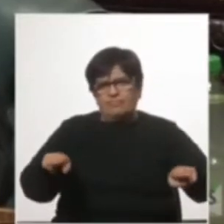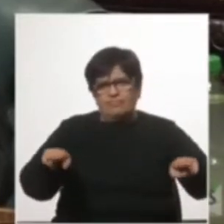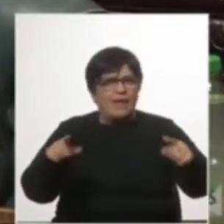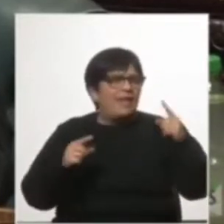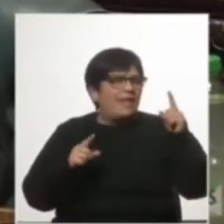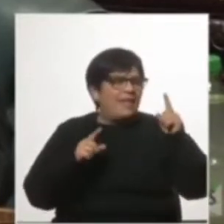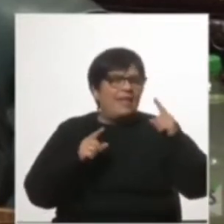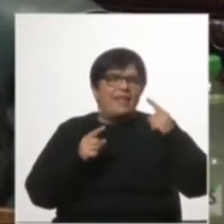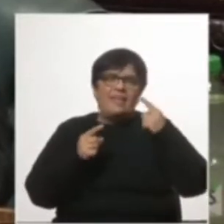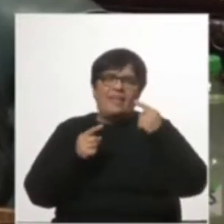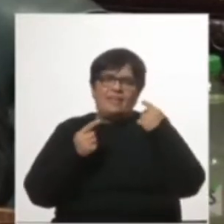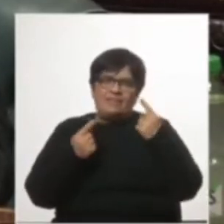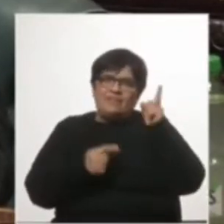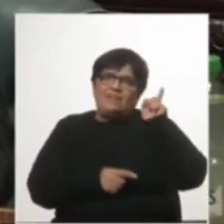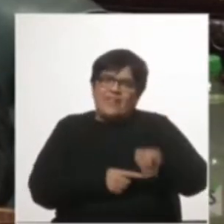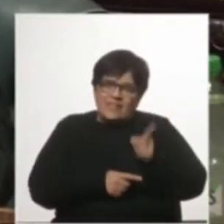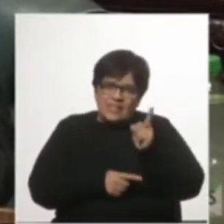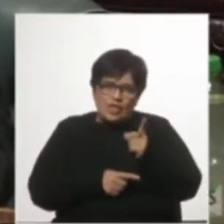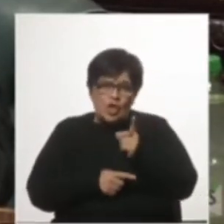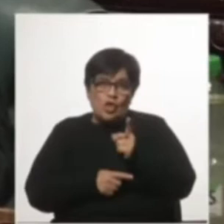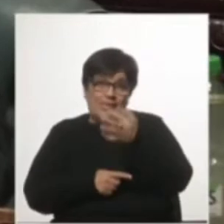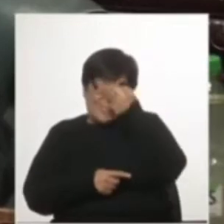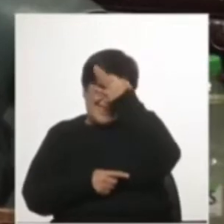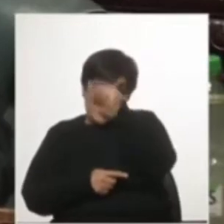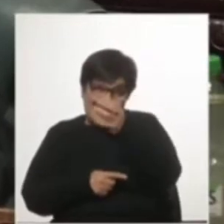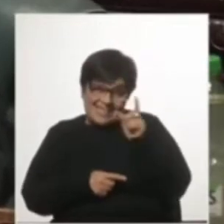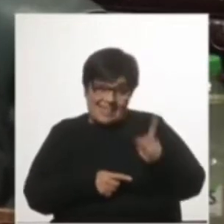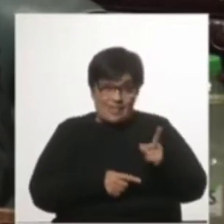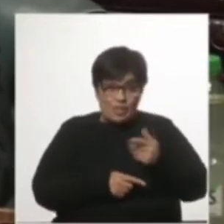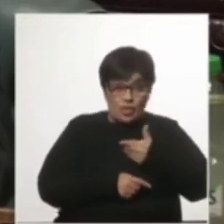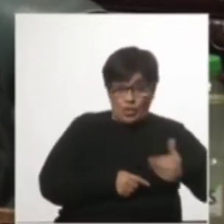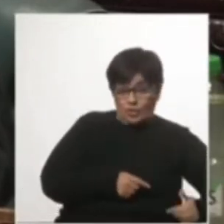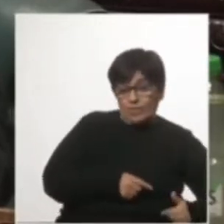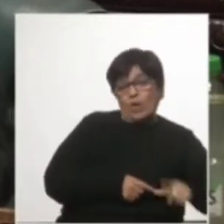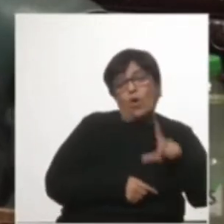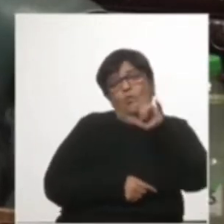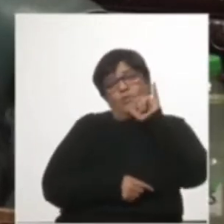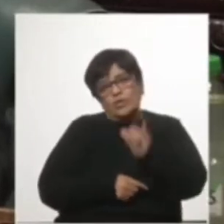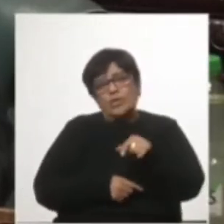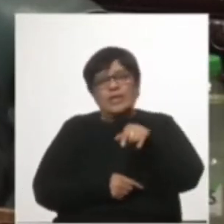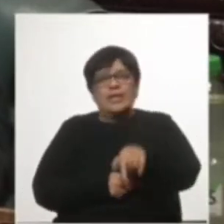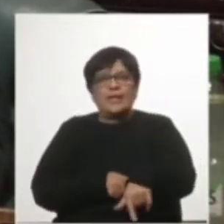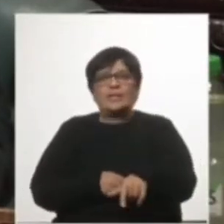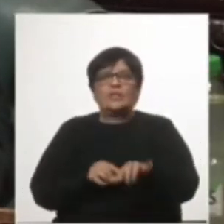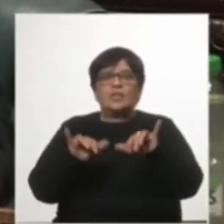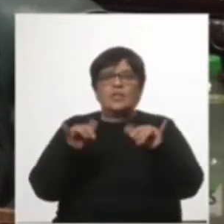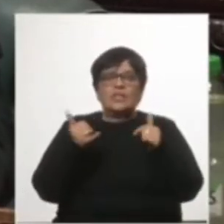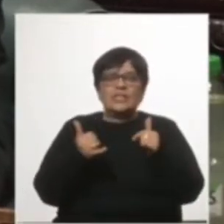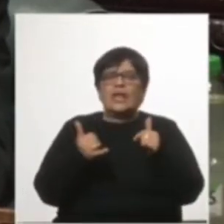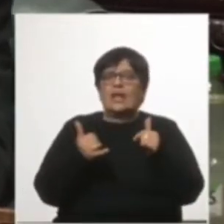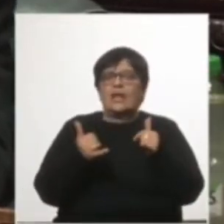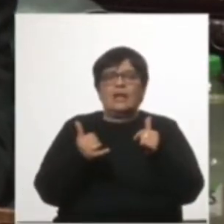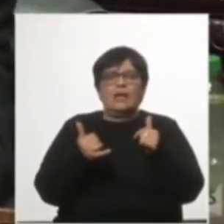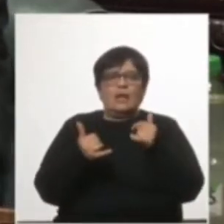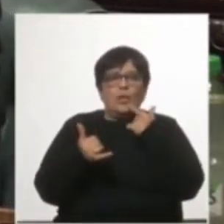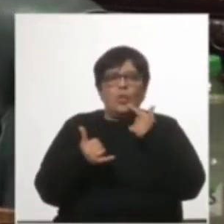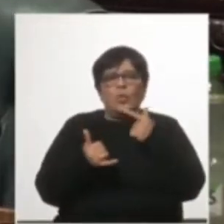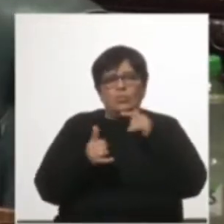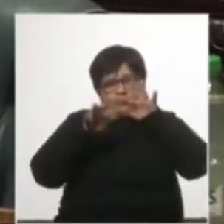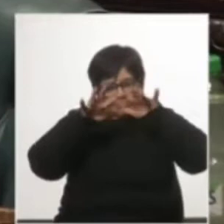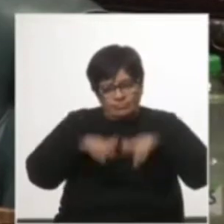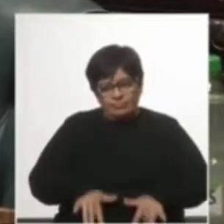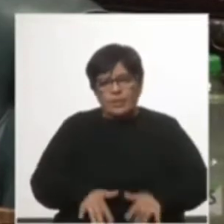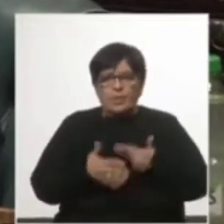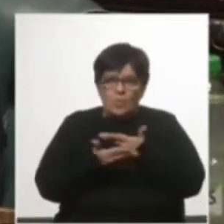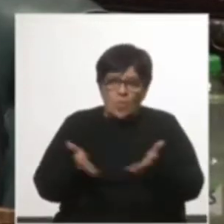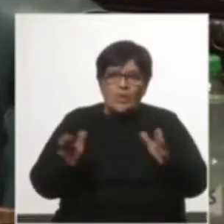el mundo científico y las decisiones de gobierno. Obviamente eso toma un punto alto en el informe del GACH